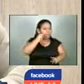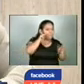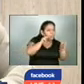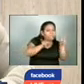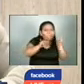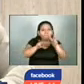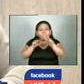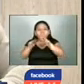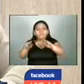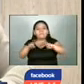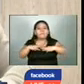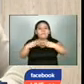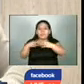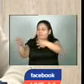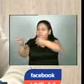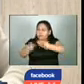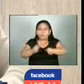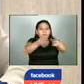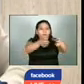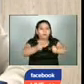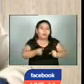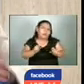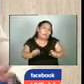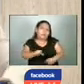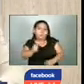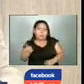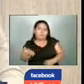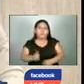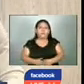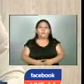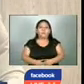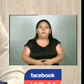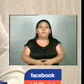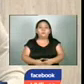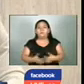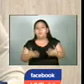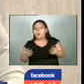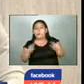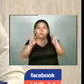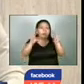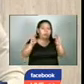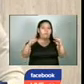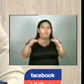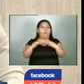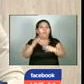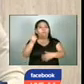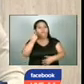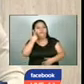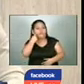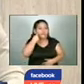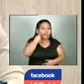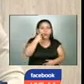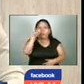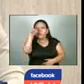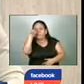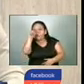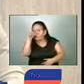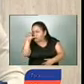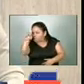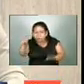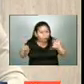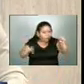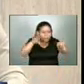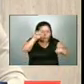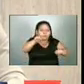a las pandillas, sirven para otros temas también, como el combate al narcotráfico,